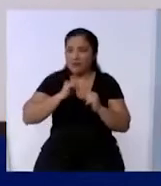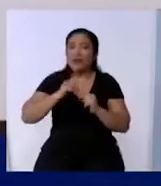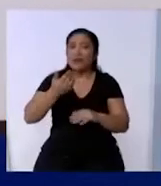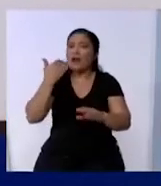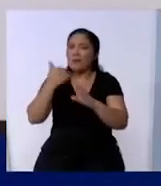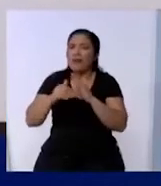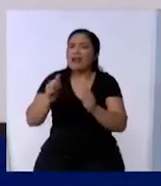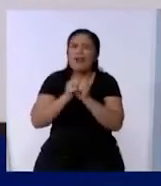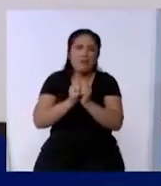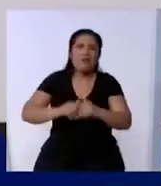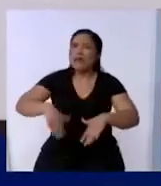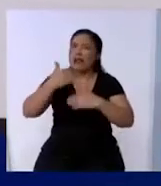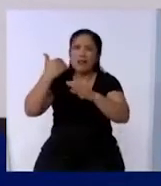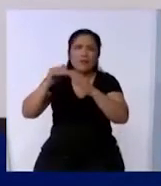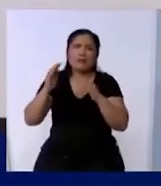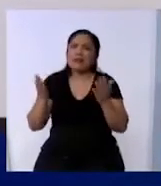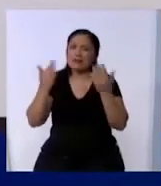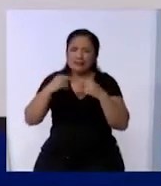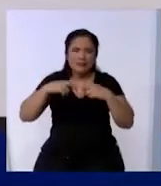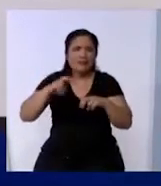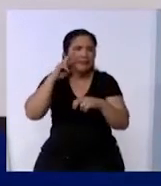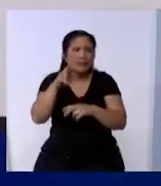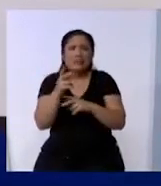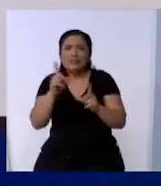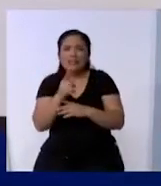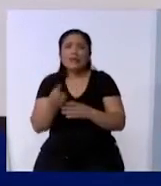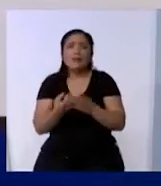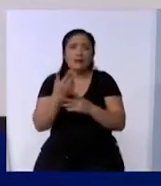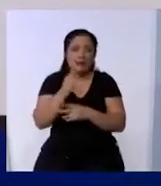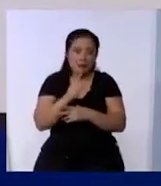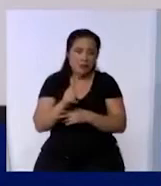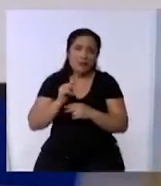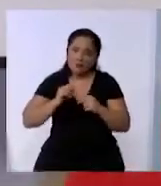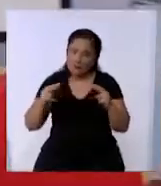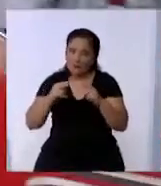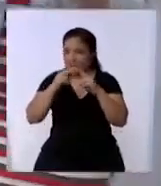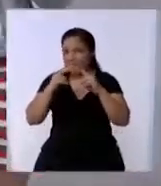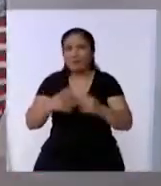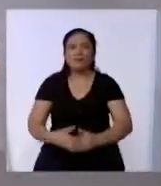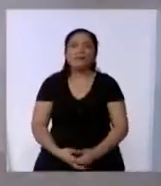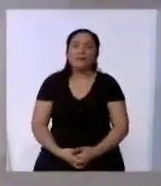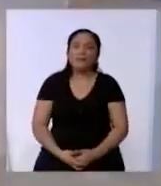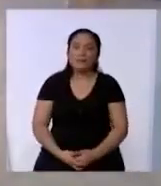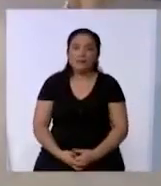mensaje, un WhatsApp a tu compañero, a todos, Paraguay, los 17 departamentos. Vamos a un corte y volvemos. Bueno.